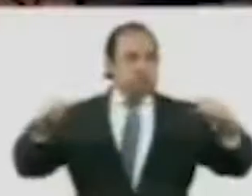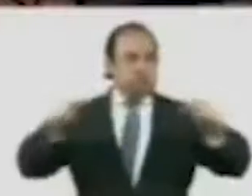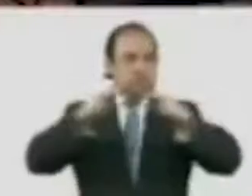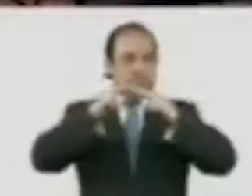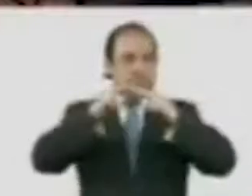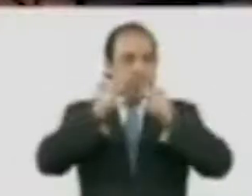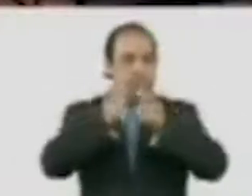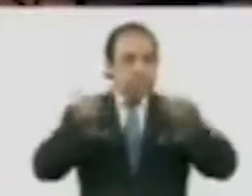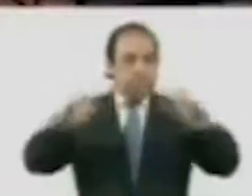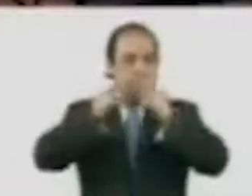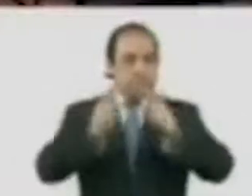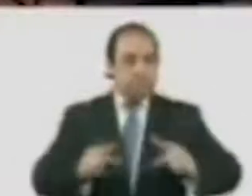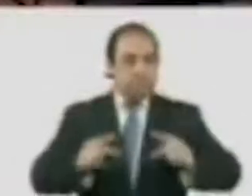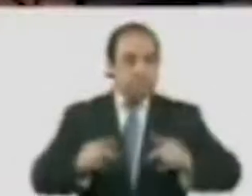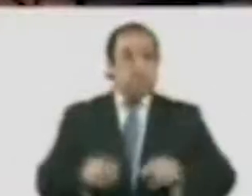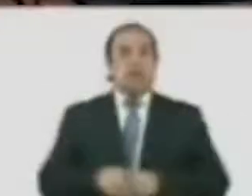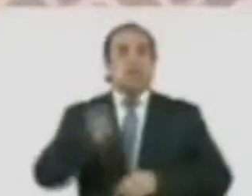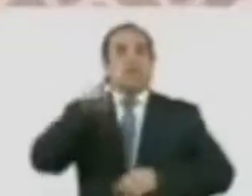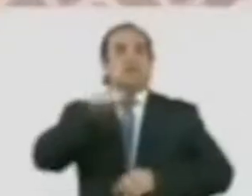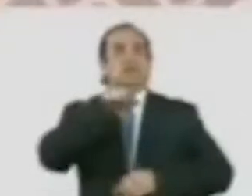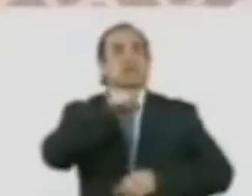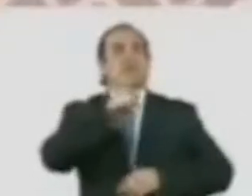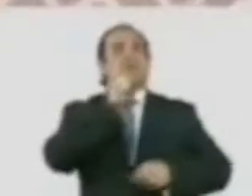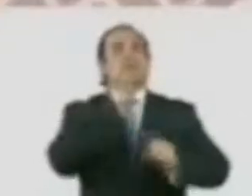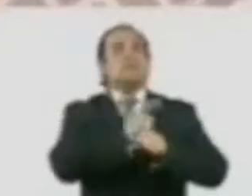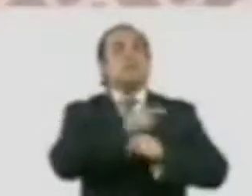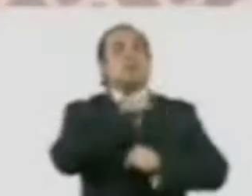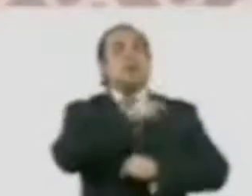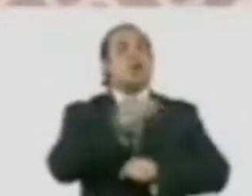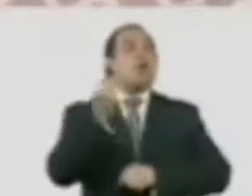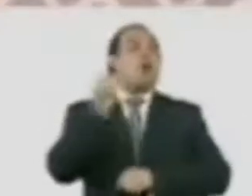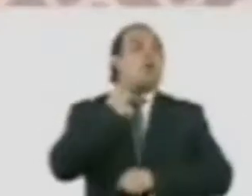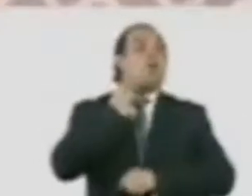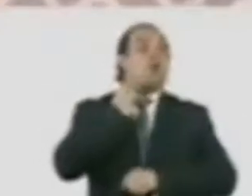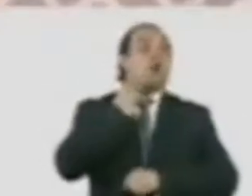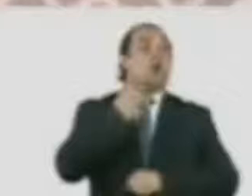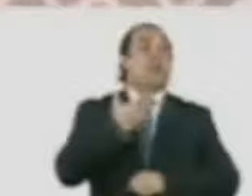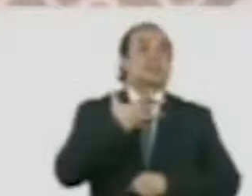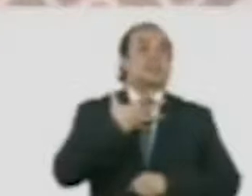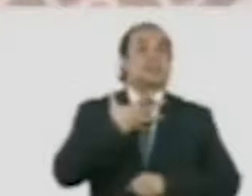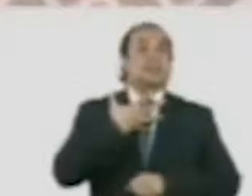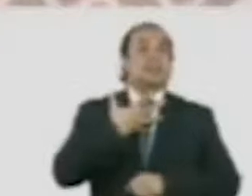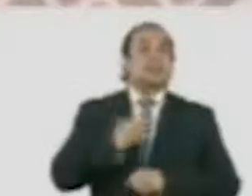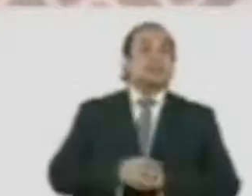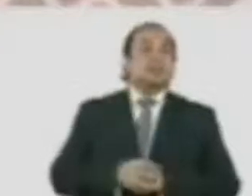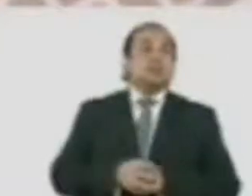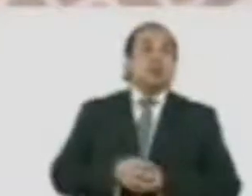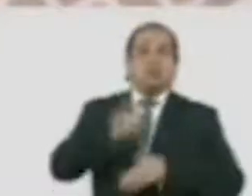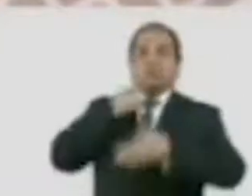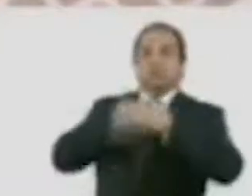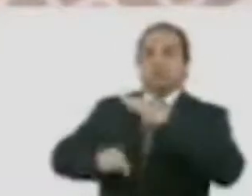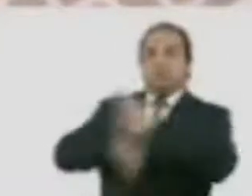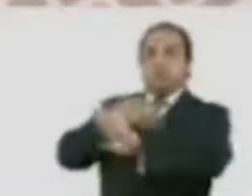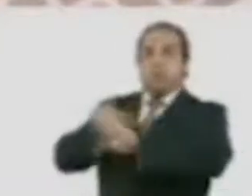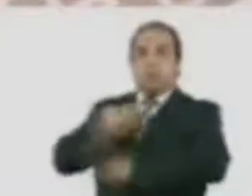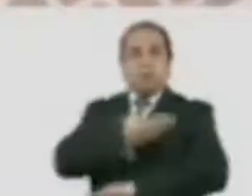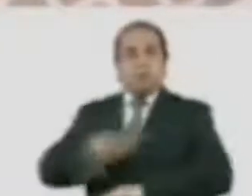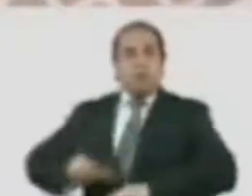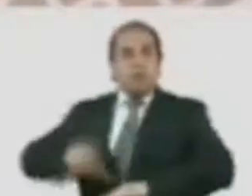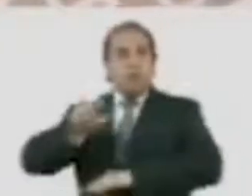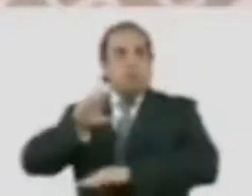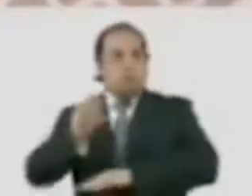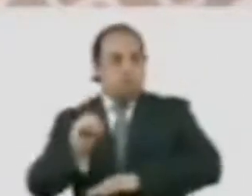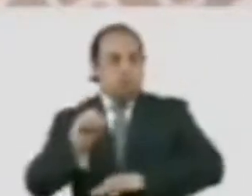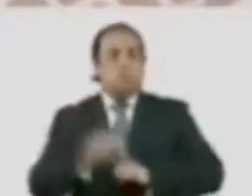contra el presidente Andrés Manuel López Obrador. Entonces, es importante que ustedes conozcan que nosotros desde